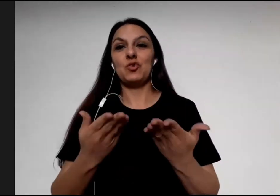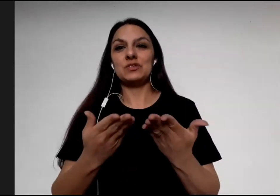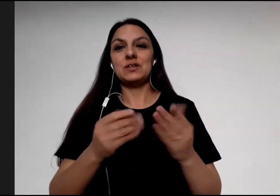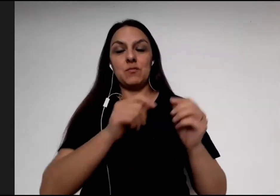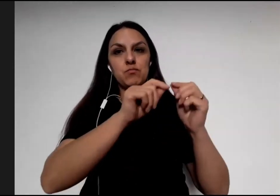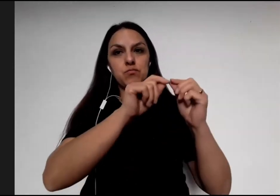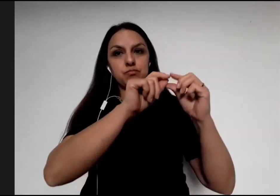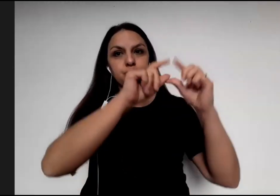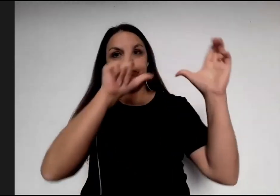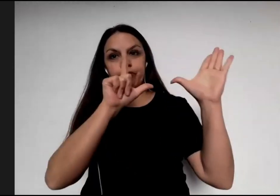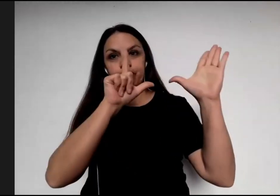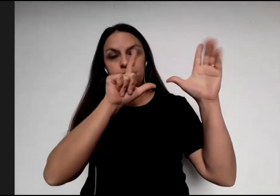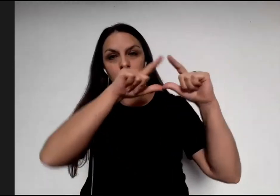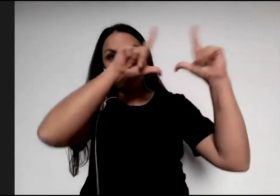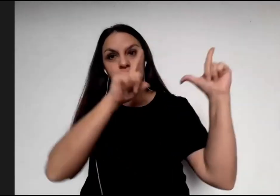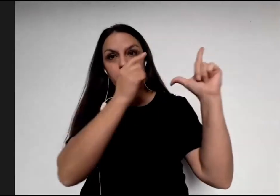compartir pantalla.